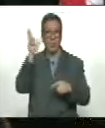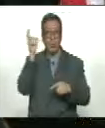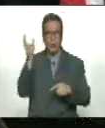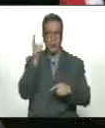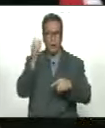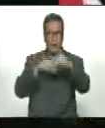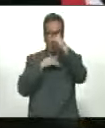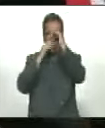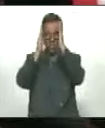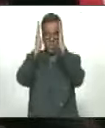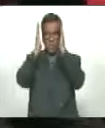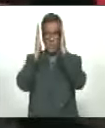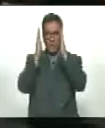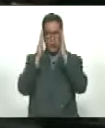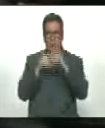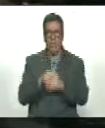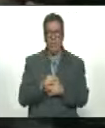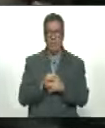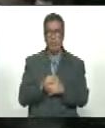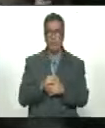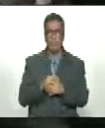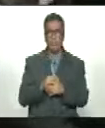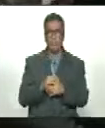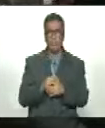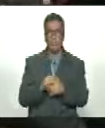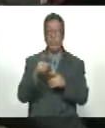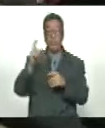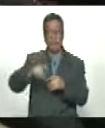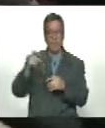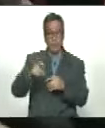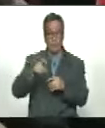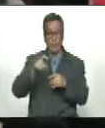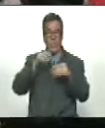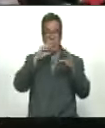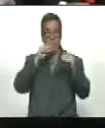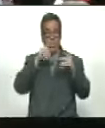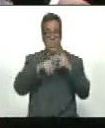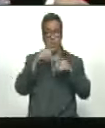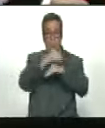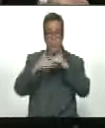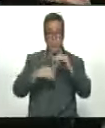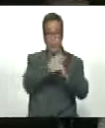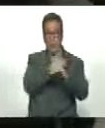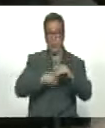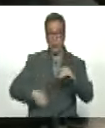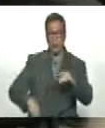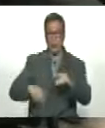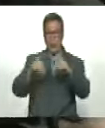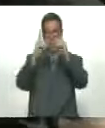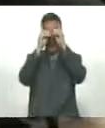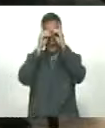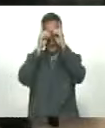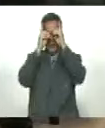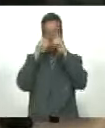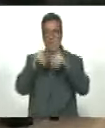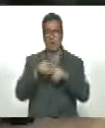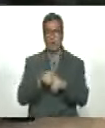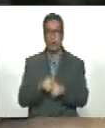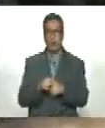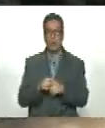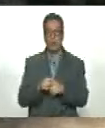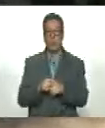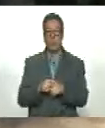atención la necesaria exposición de la señora vicepresidenta Delcelovina Rodríguez